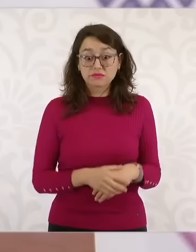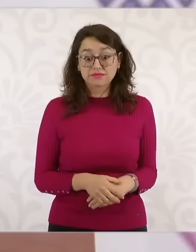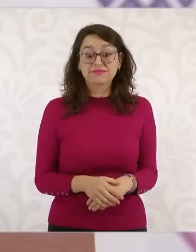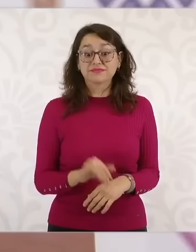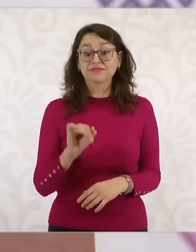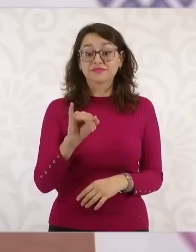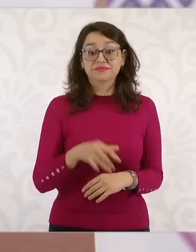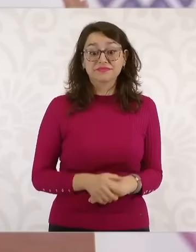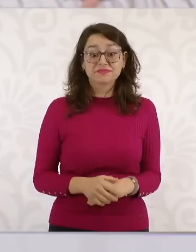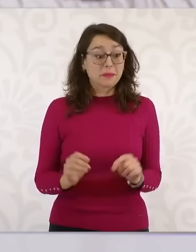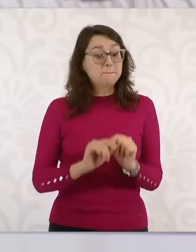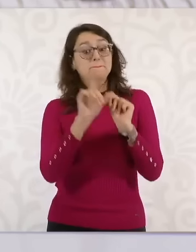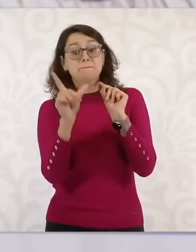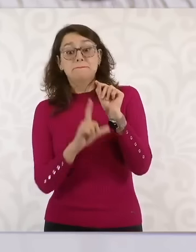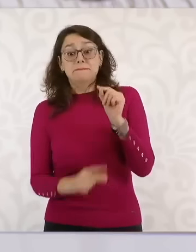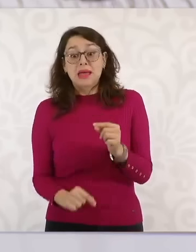Es un país de libertades.